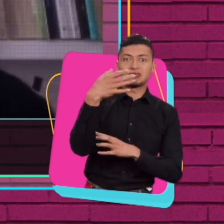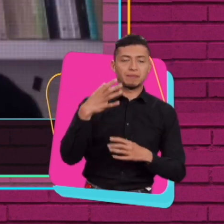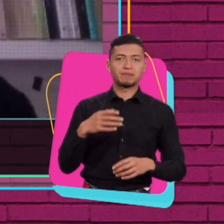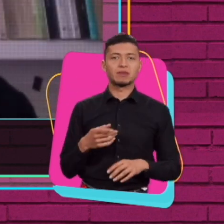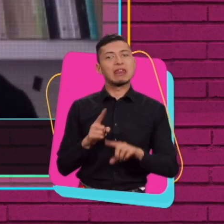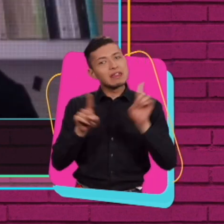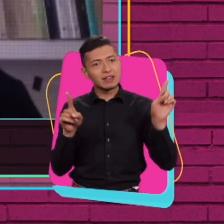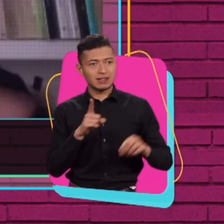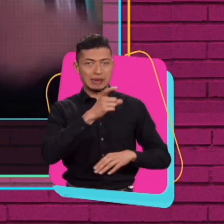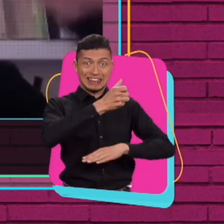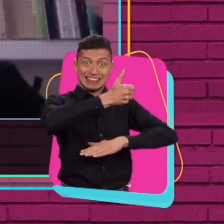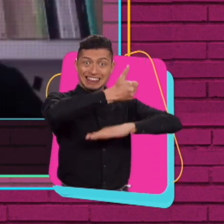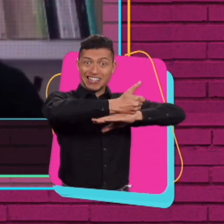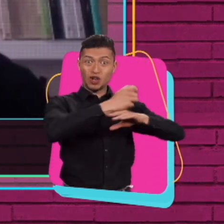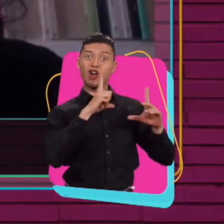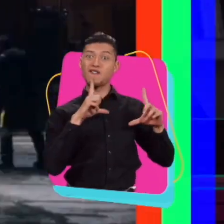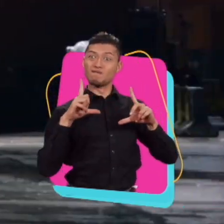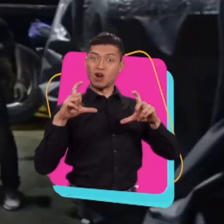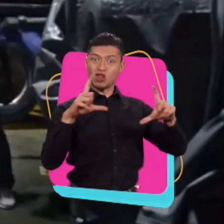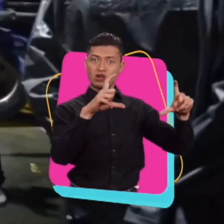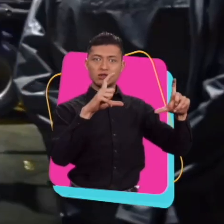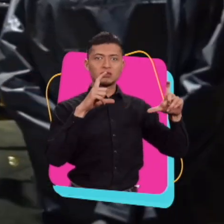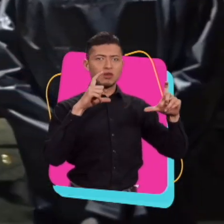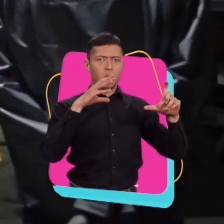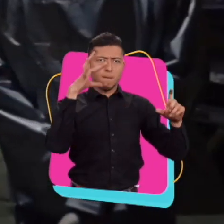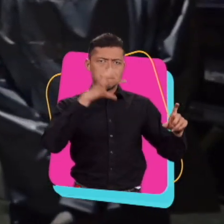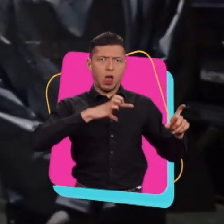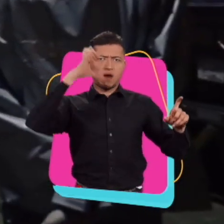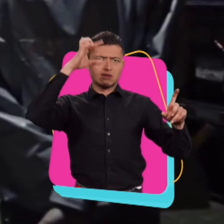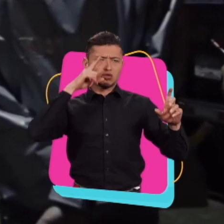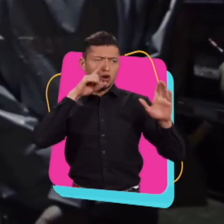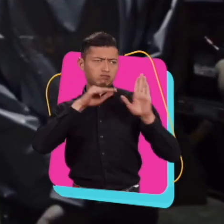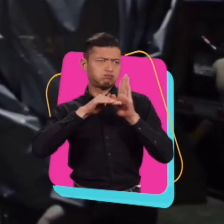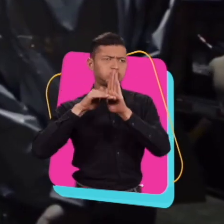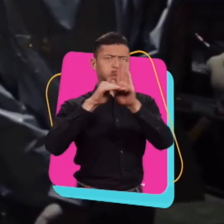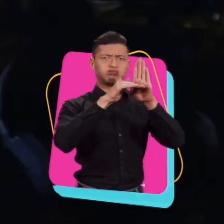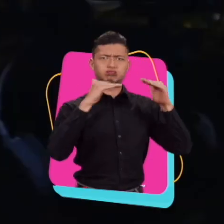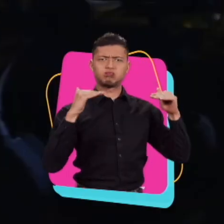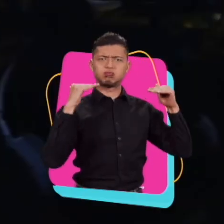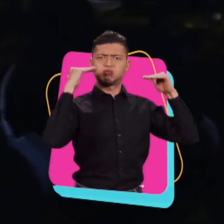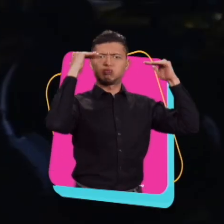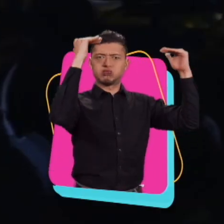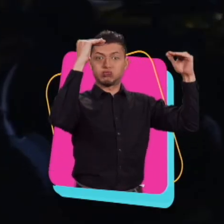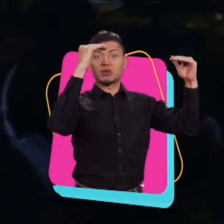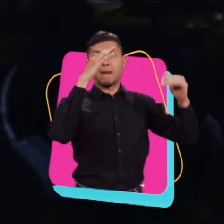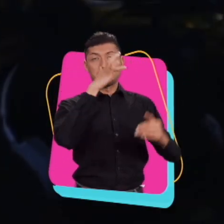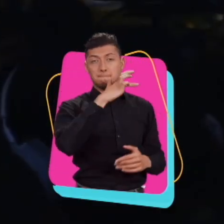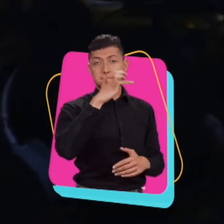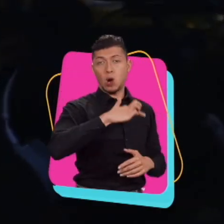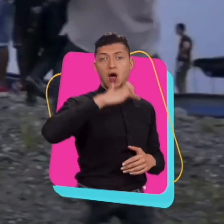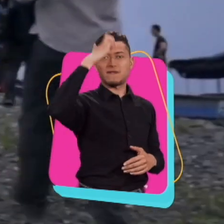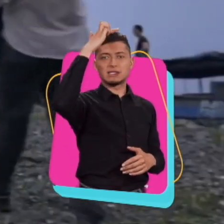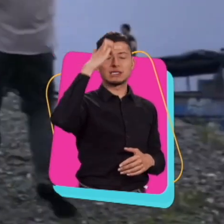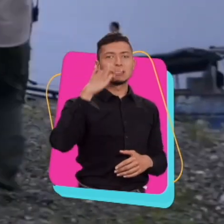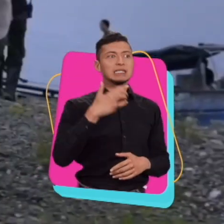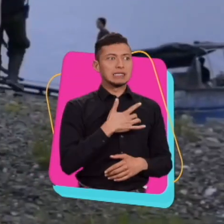fotografía que sigue teniendo, que sigue trabajando en unos estándares profesionales y altos.